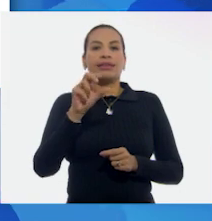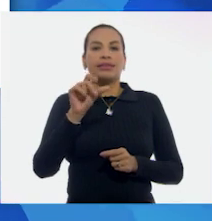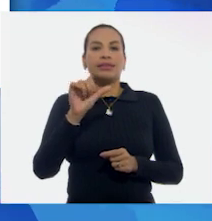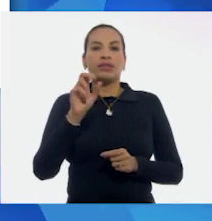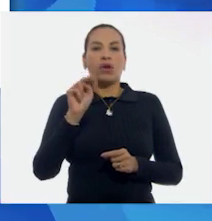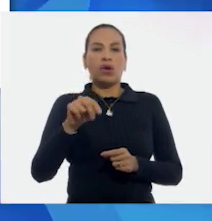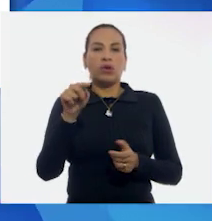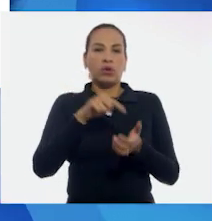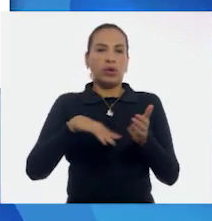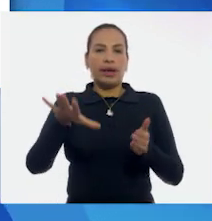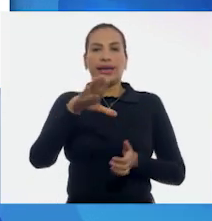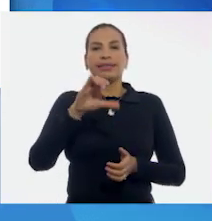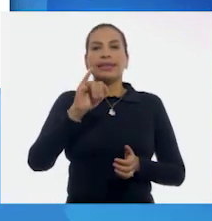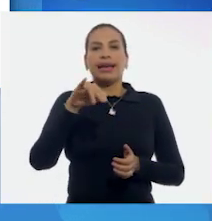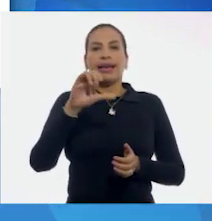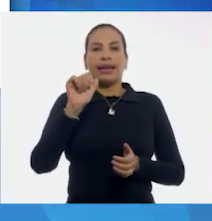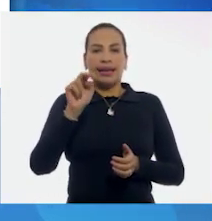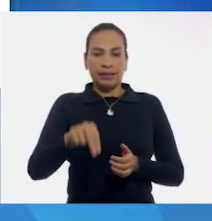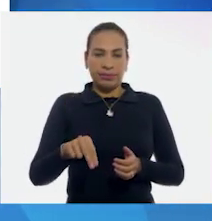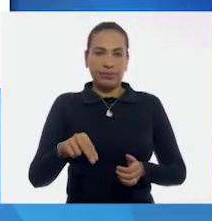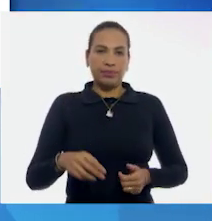de Sian Ka'an.